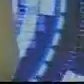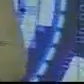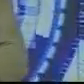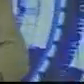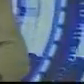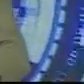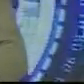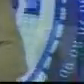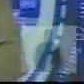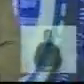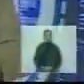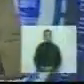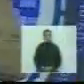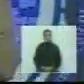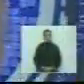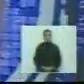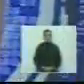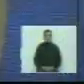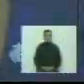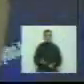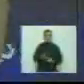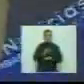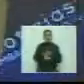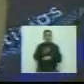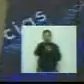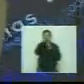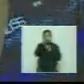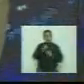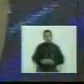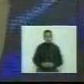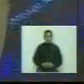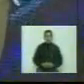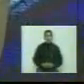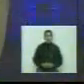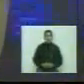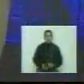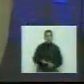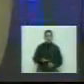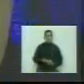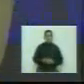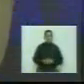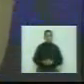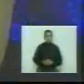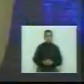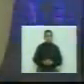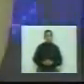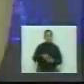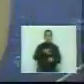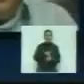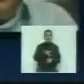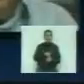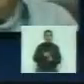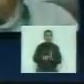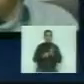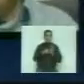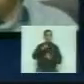5:19. Como habíamos anunciado a través de redes sociales, también a través de este medio de comunicación, nos acompaña ya el doctor Daniel Simancas.